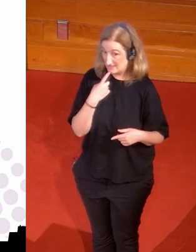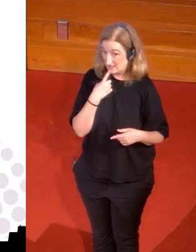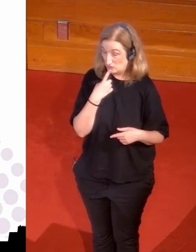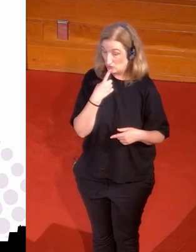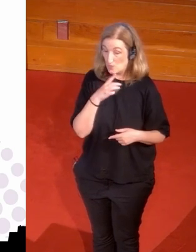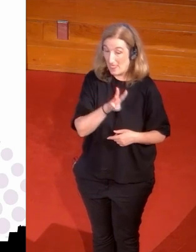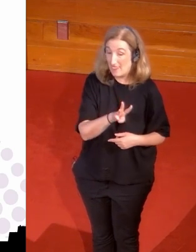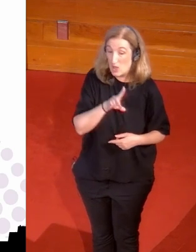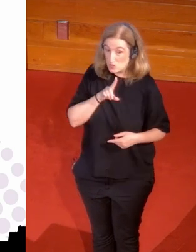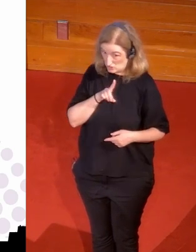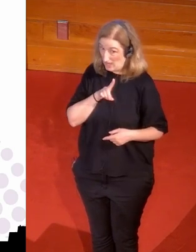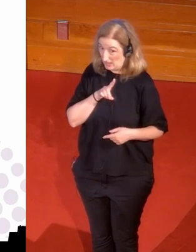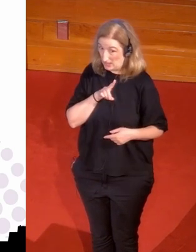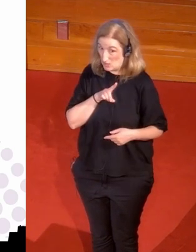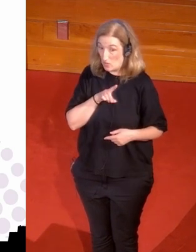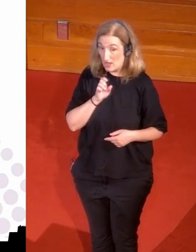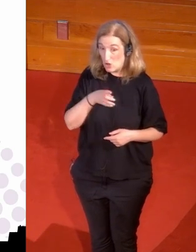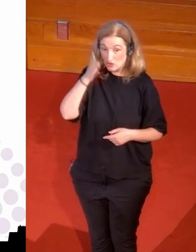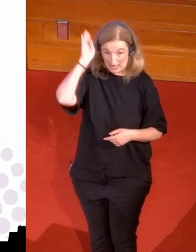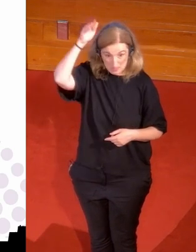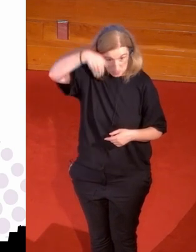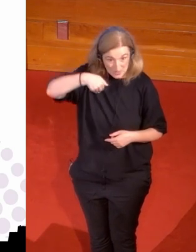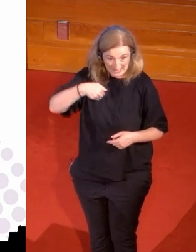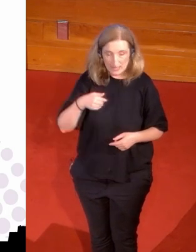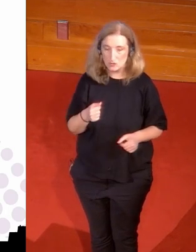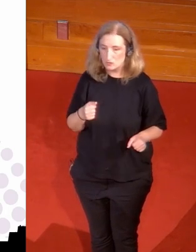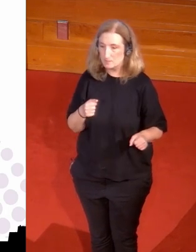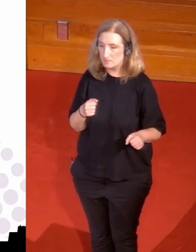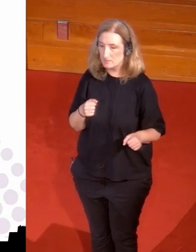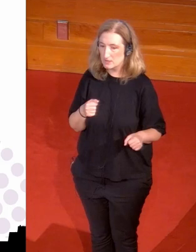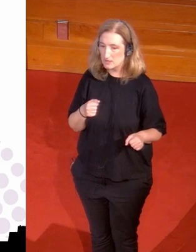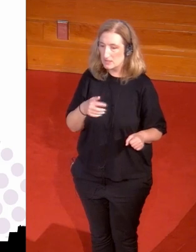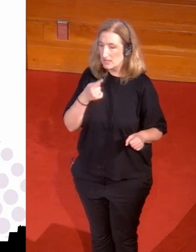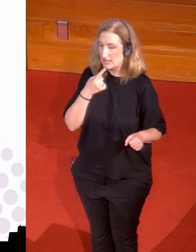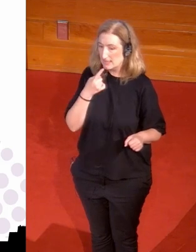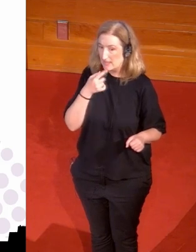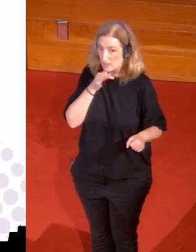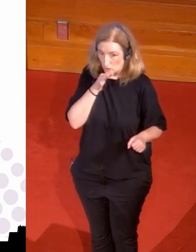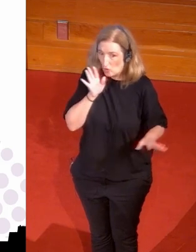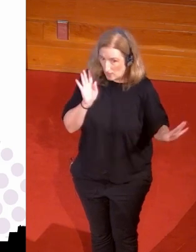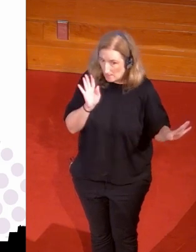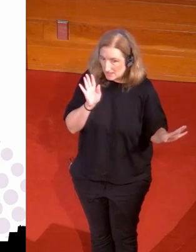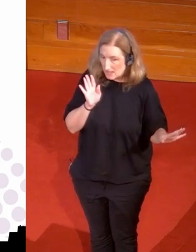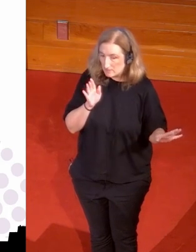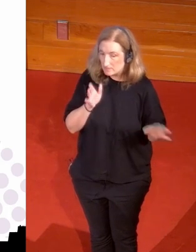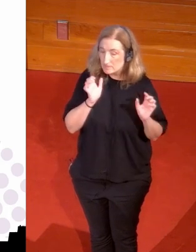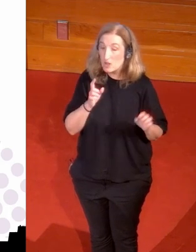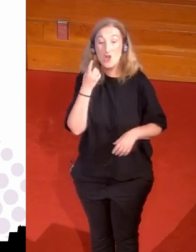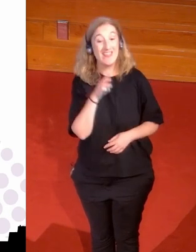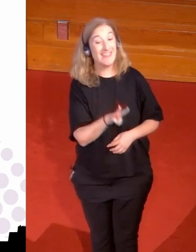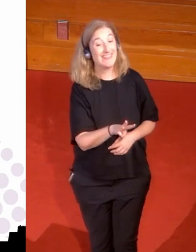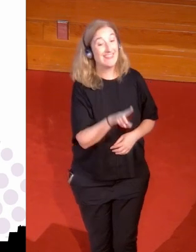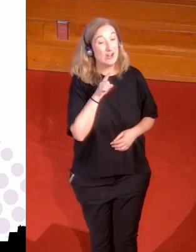de los republicanos todavía no están conformes que siguen diciendo que que ellos ganaron